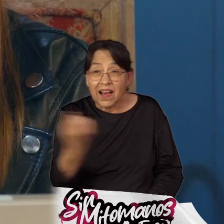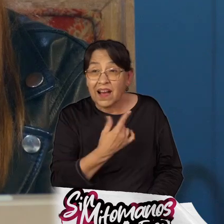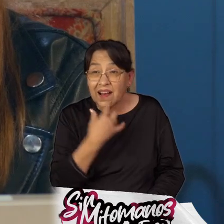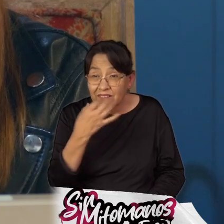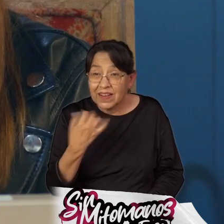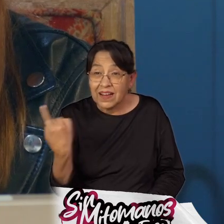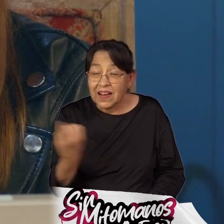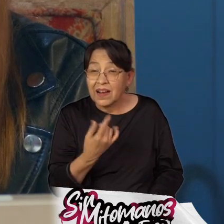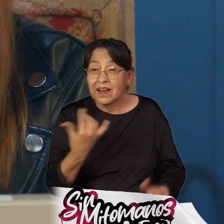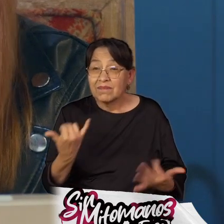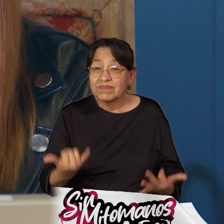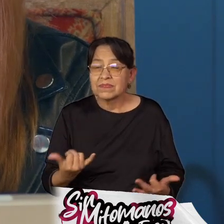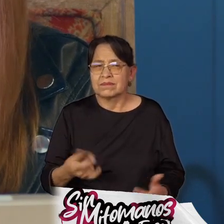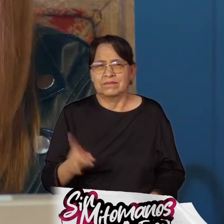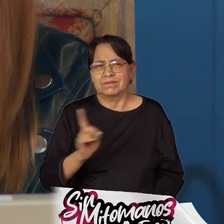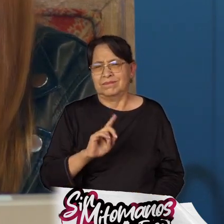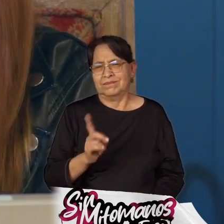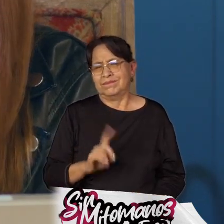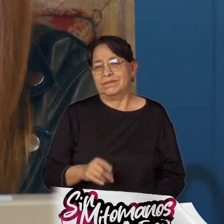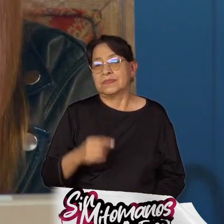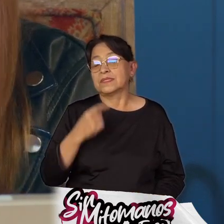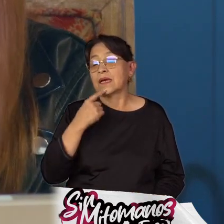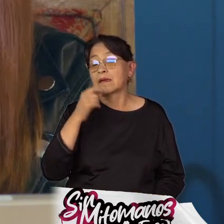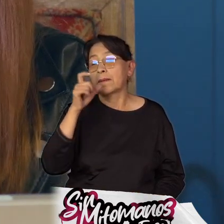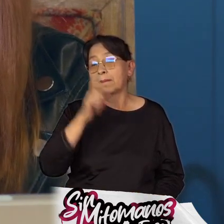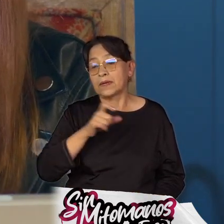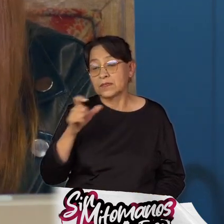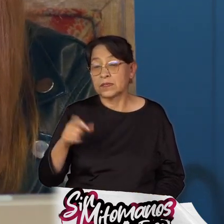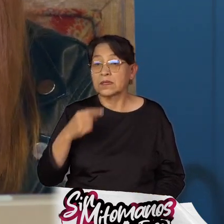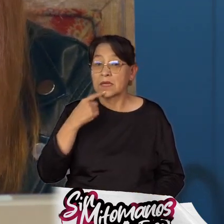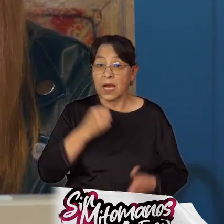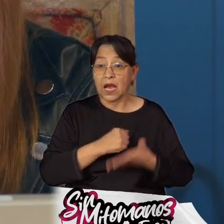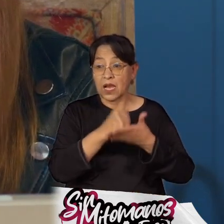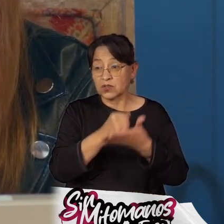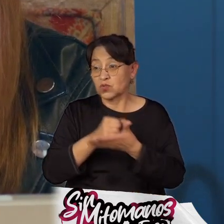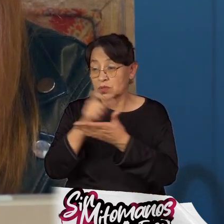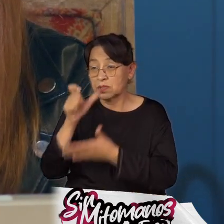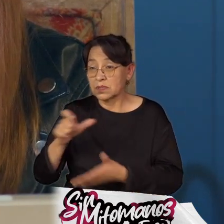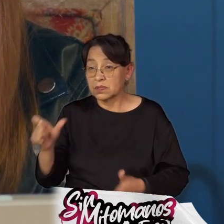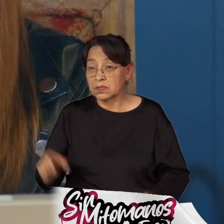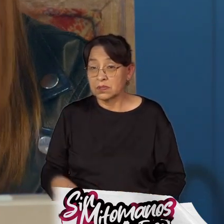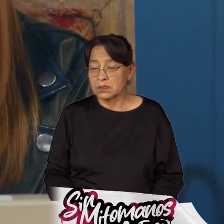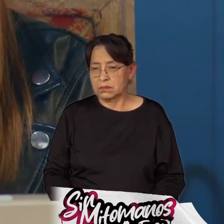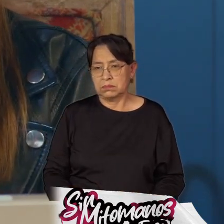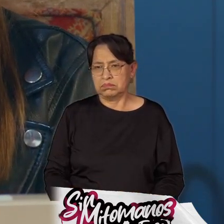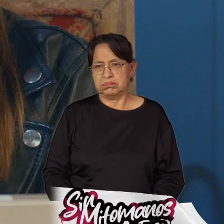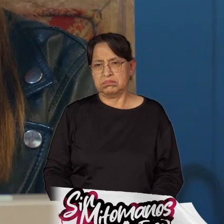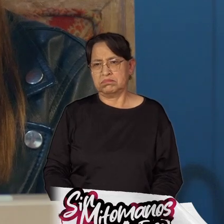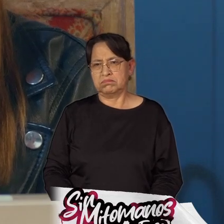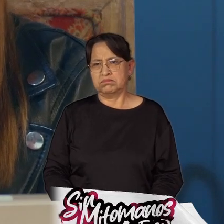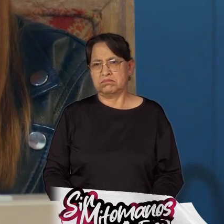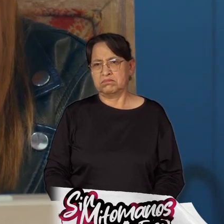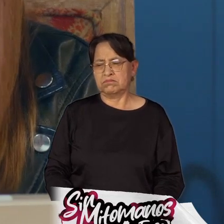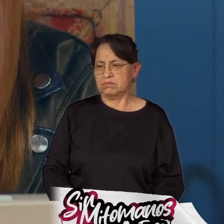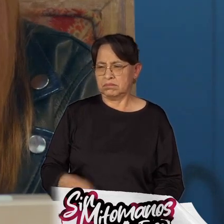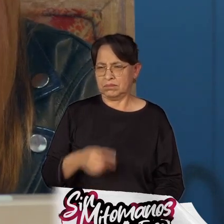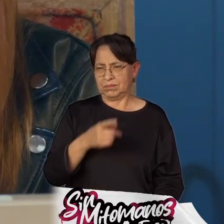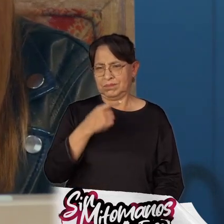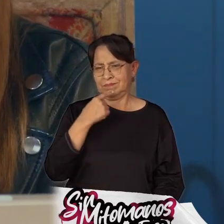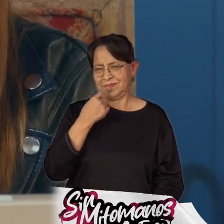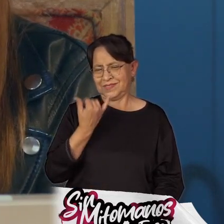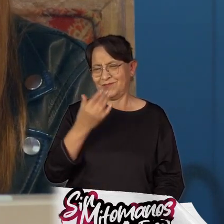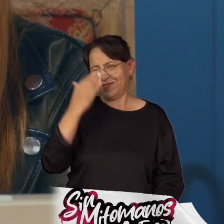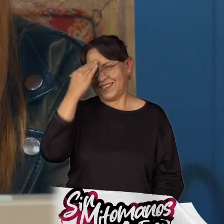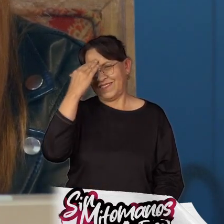real. Que si supuestamente el hombre estaba a favor de los necesitados, pues no es cierto, es ahorita un despilfarro